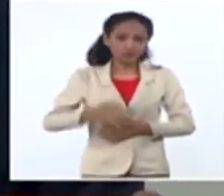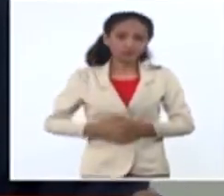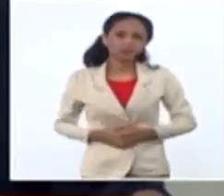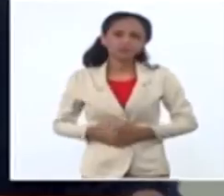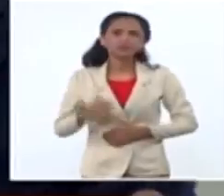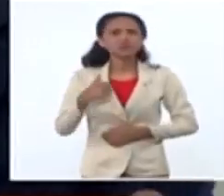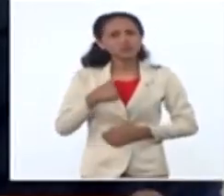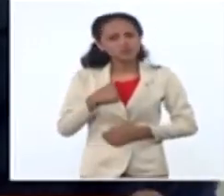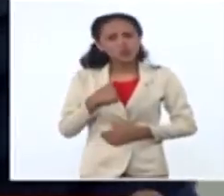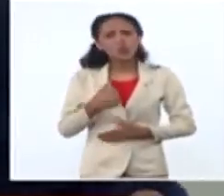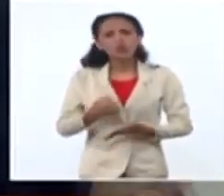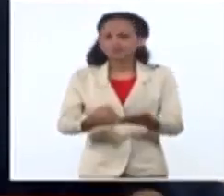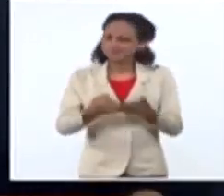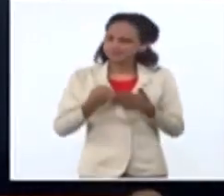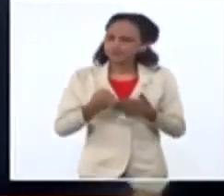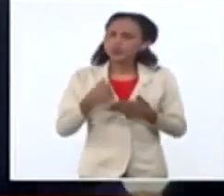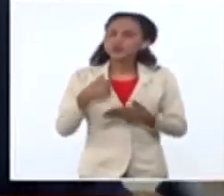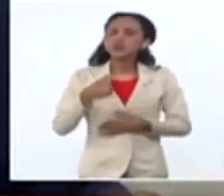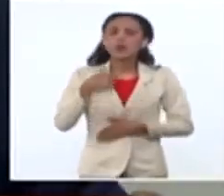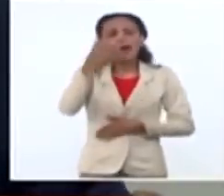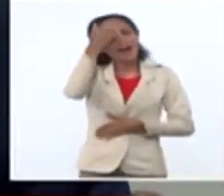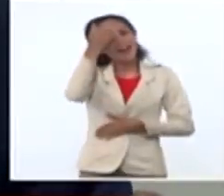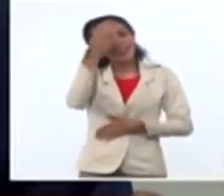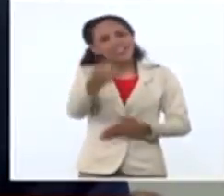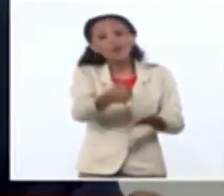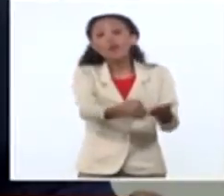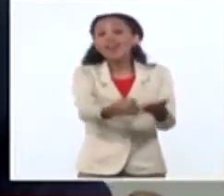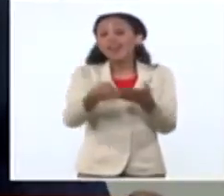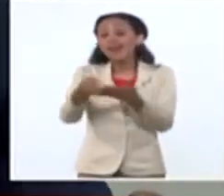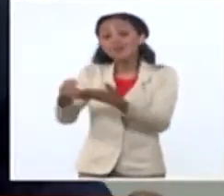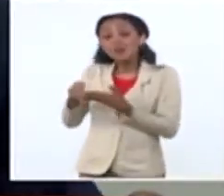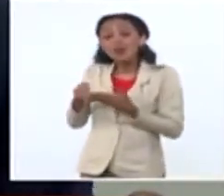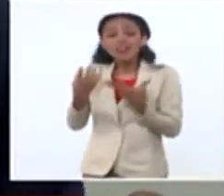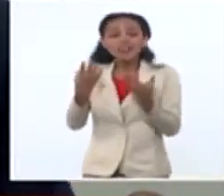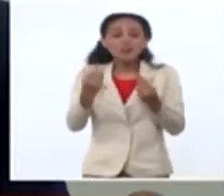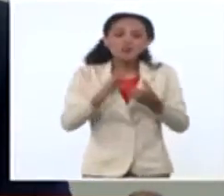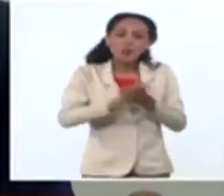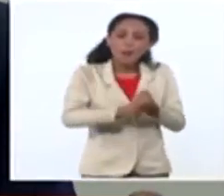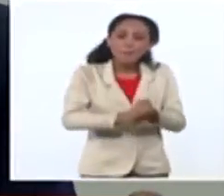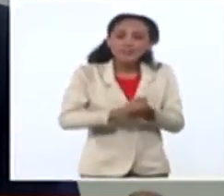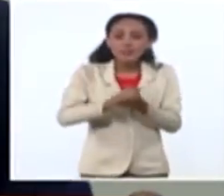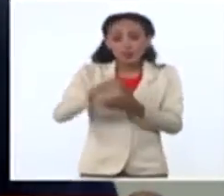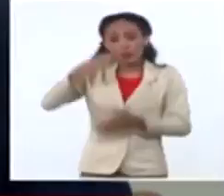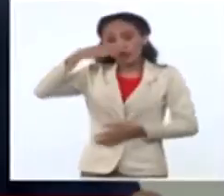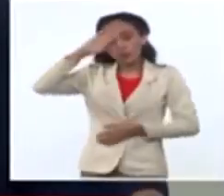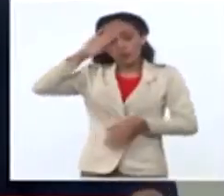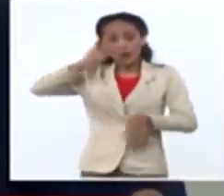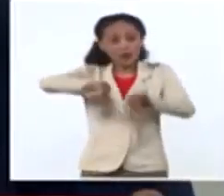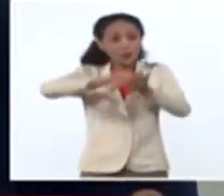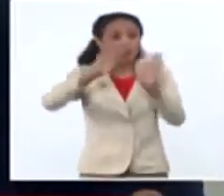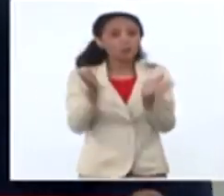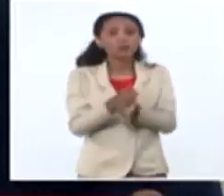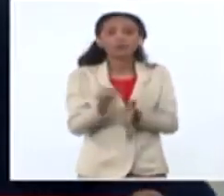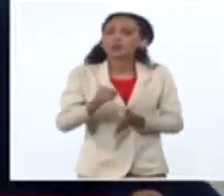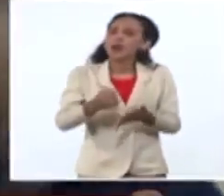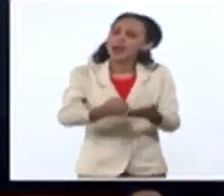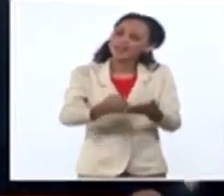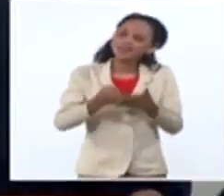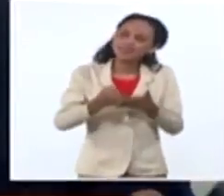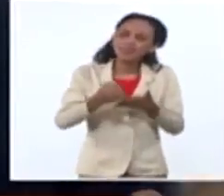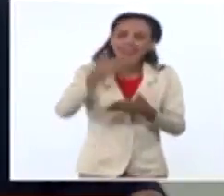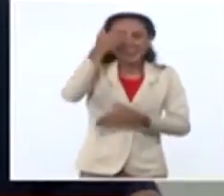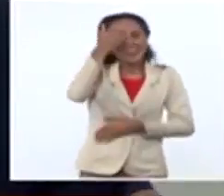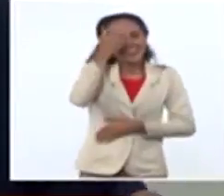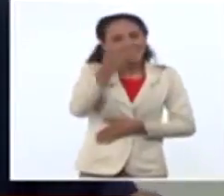Agradezco la solidaridad de los amigos y amigas de Cuba en todo el mundo, de los grupos de solidaridad, de